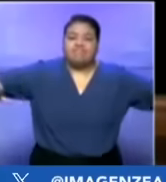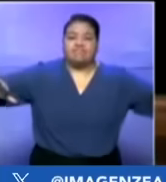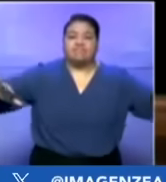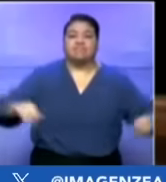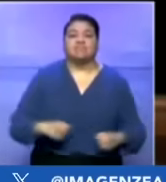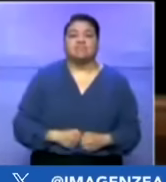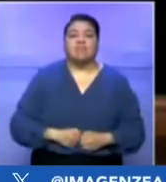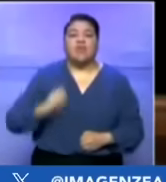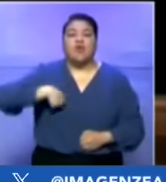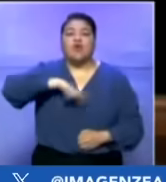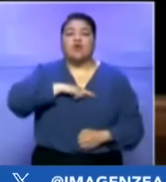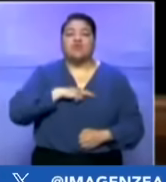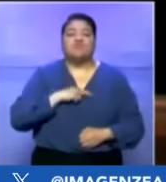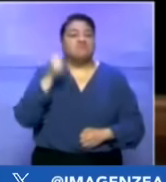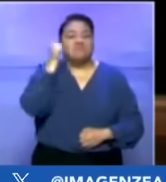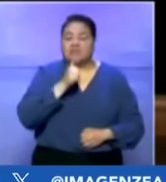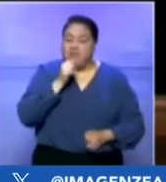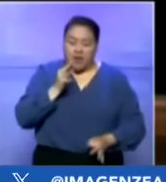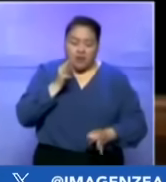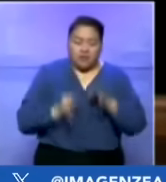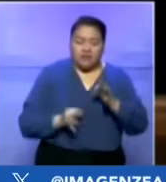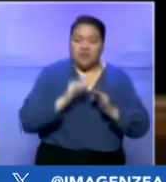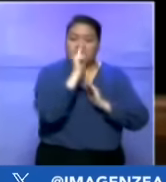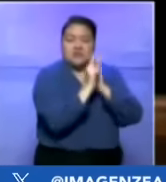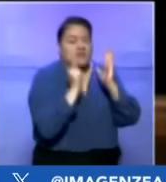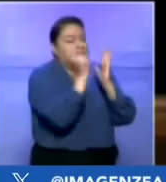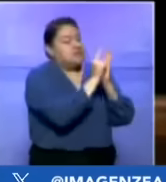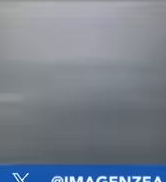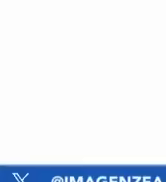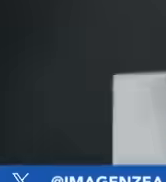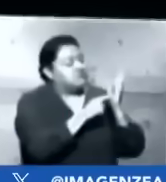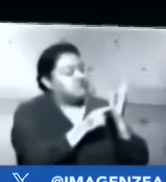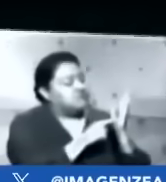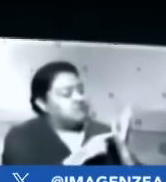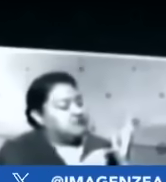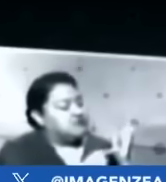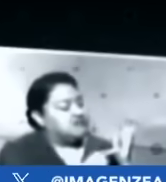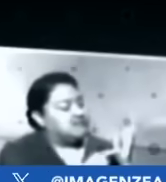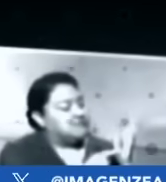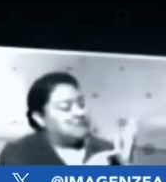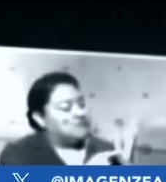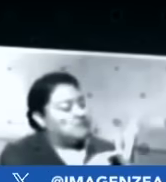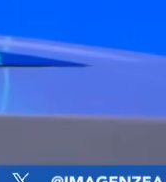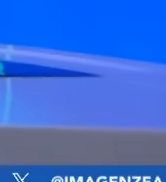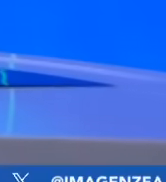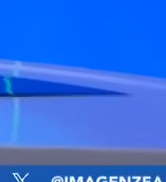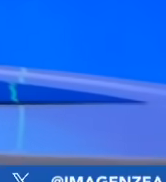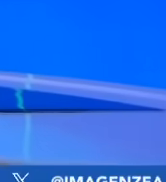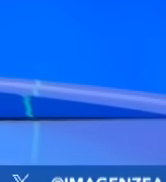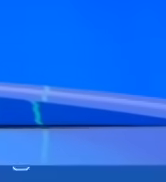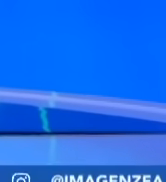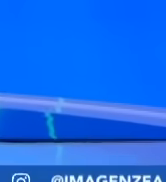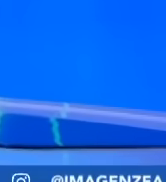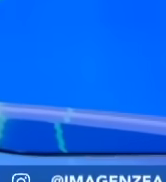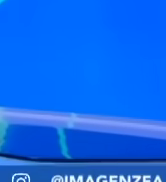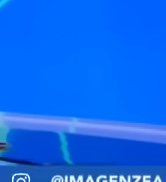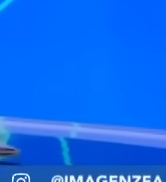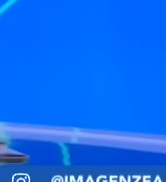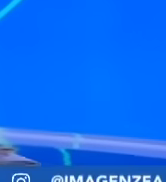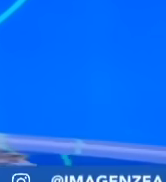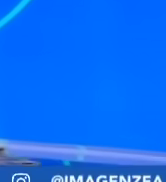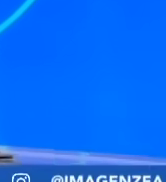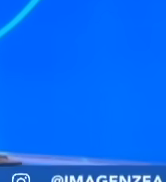juzgar con libertad y con apego a derecho también el tribunal electoral